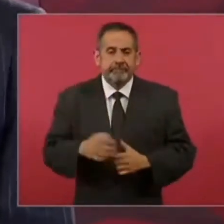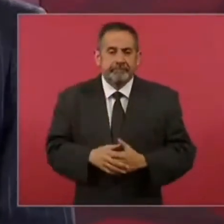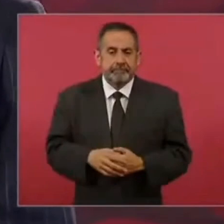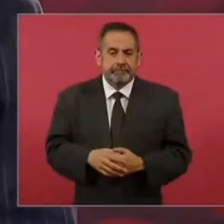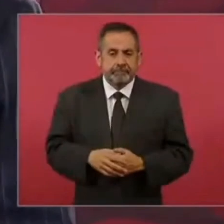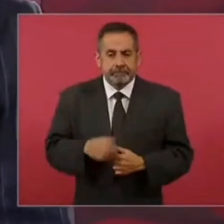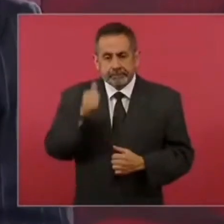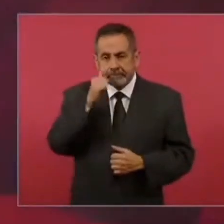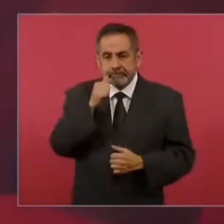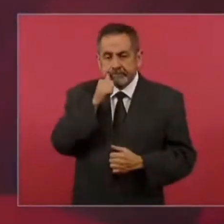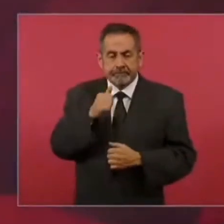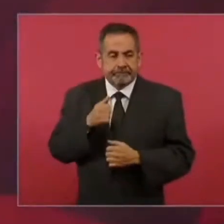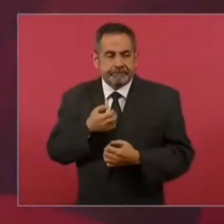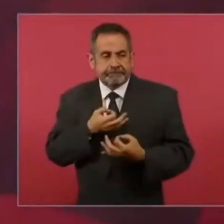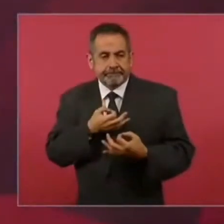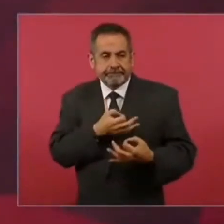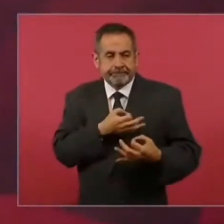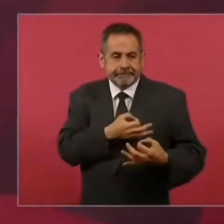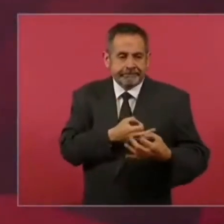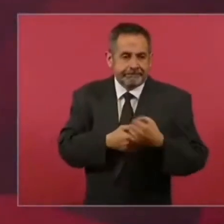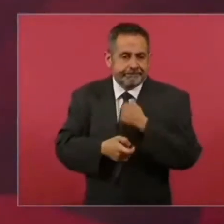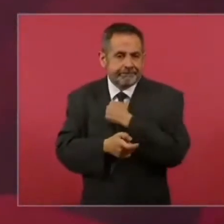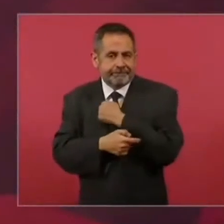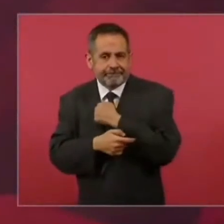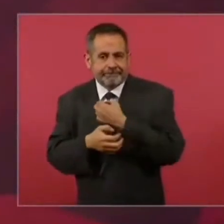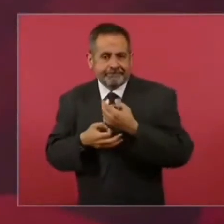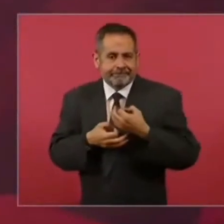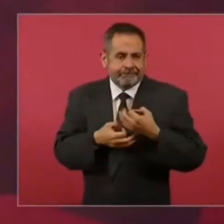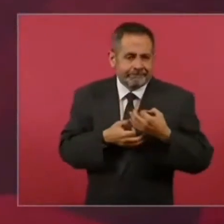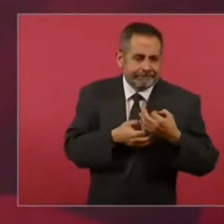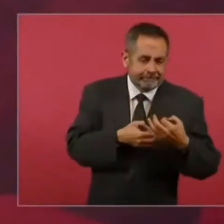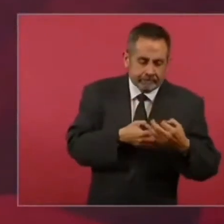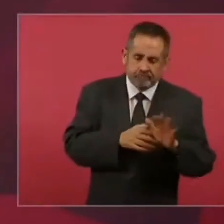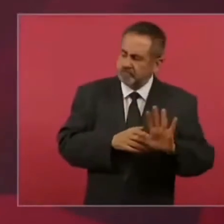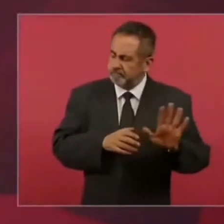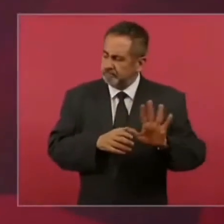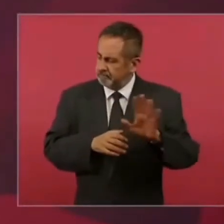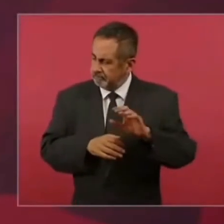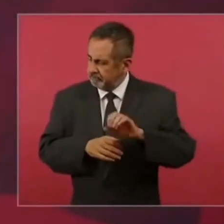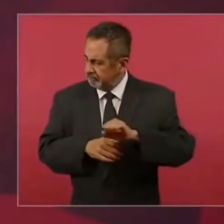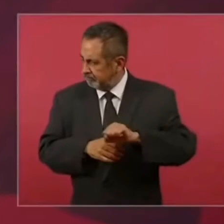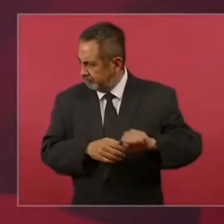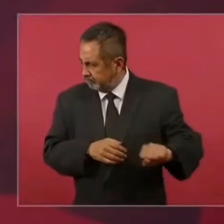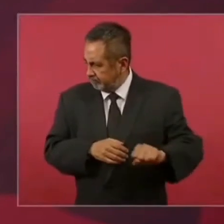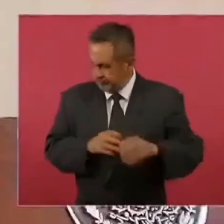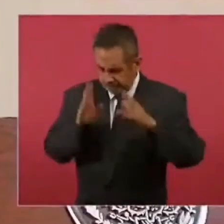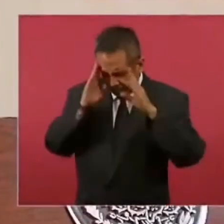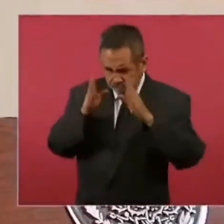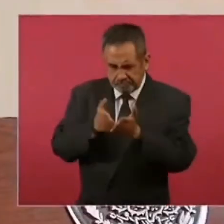siempre va a estar la tentación del poder por el poder.